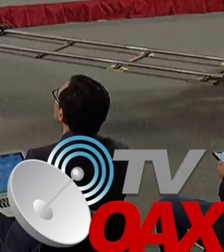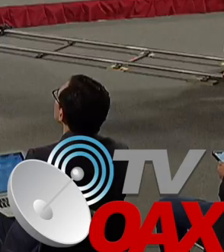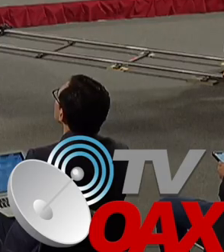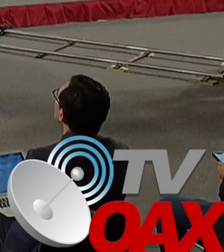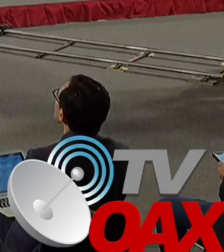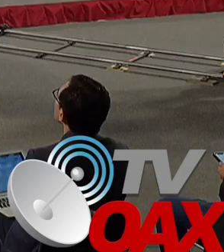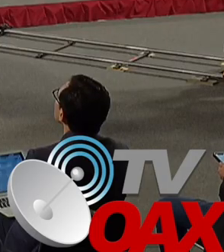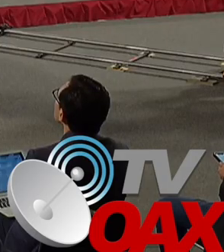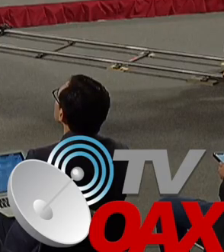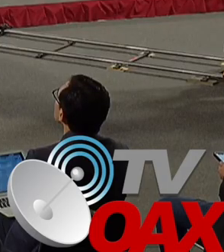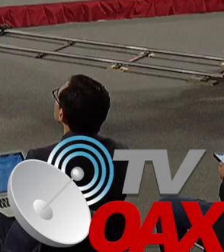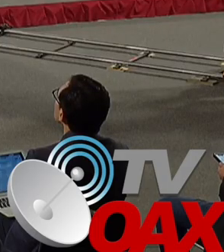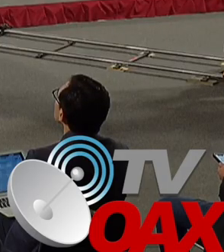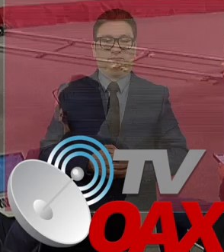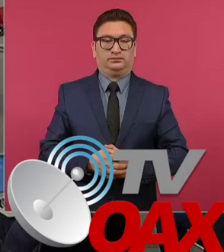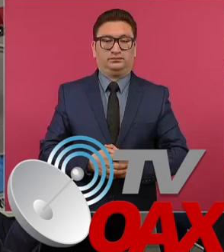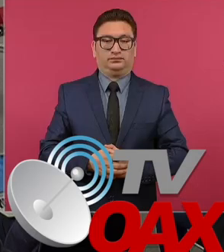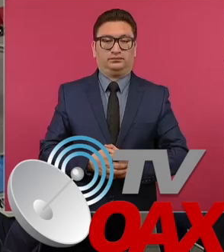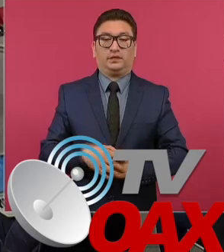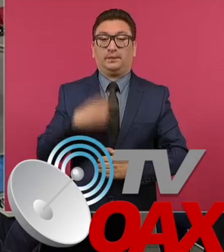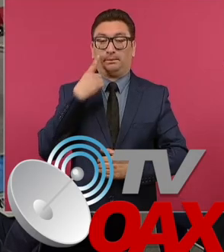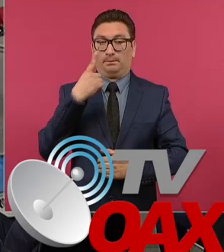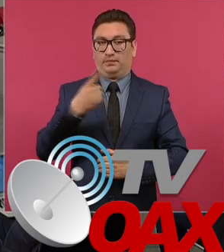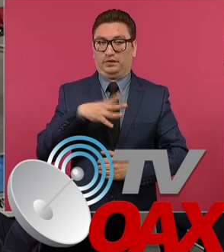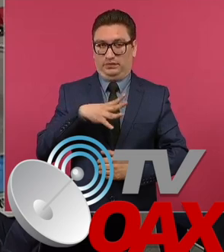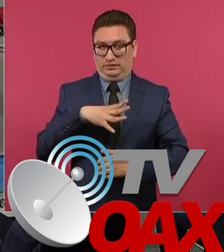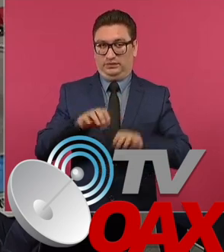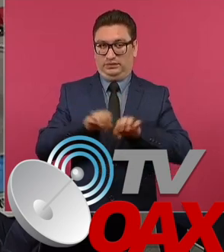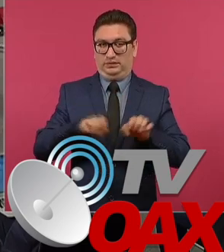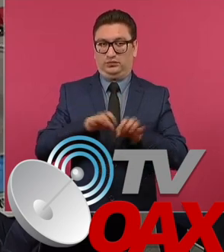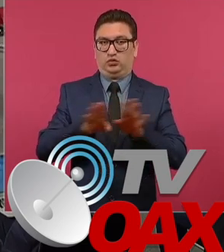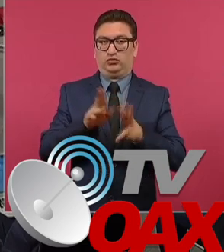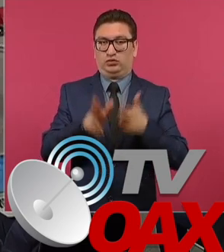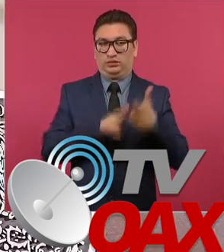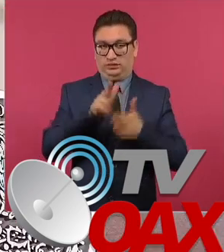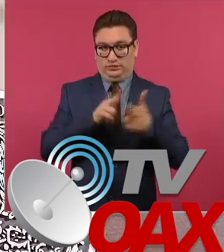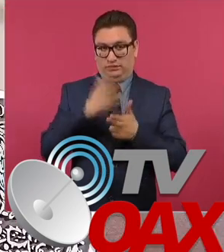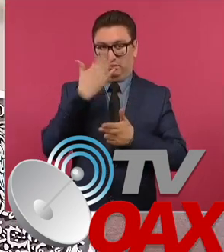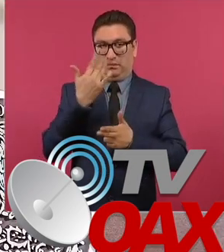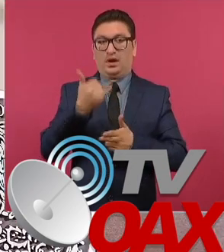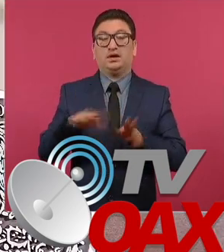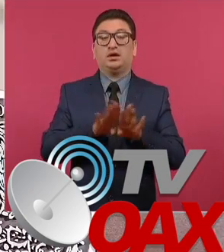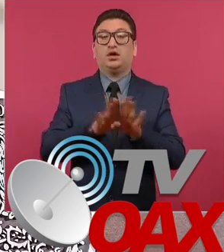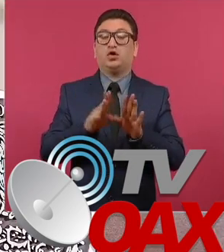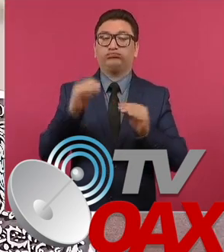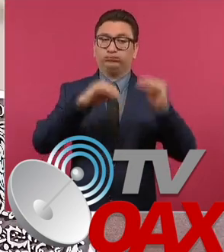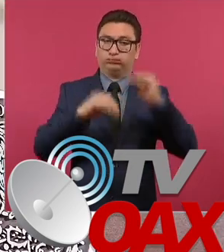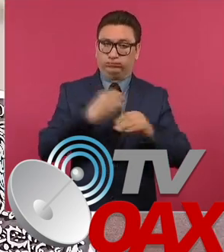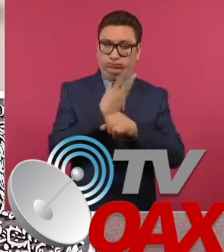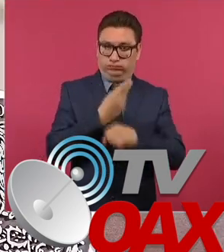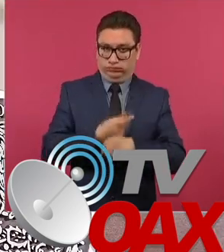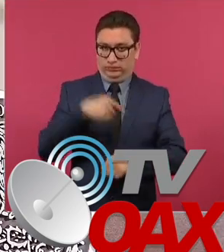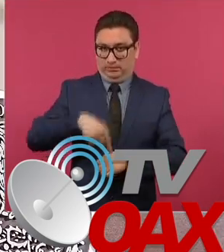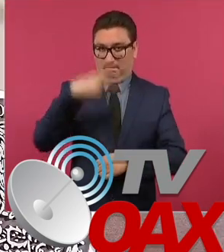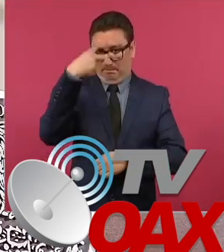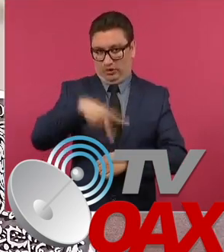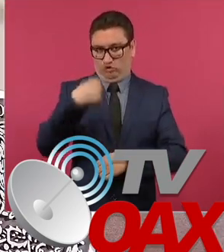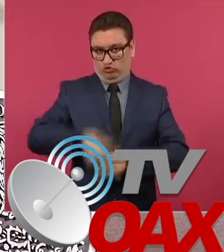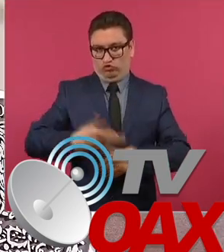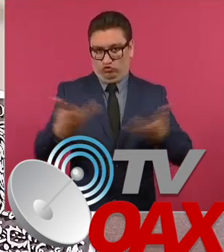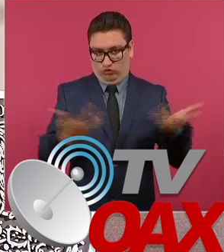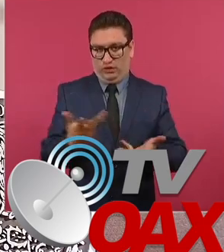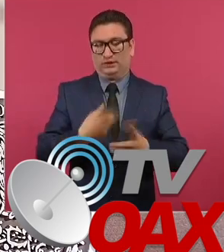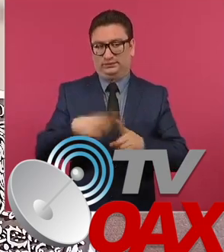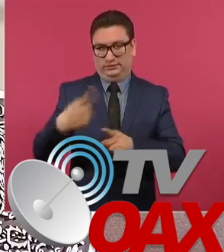bueno, el equipo y como todo el Tren Maya, este es un tren para México, hecho en México, que lo hemos estado diciendo a través de los